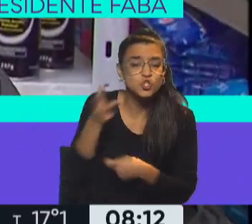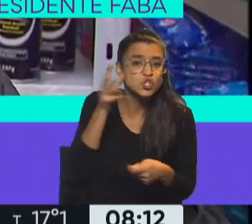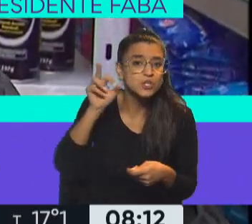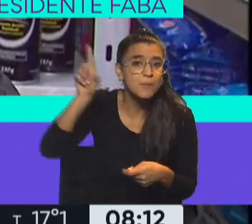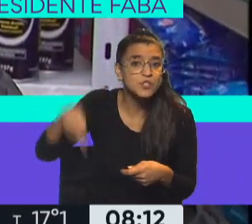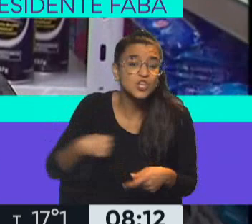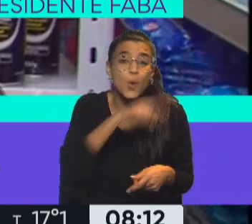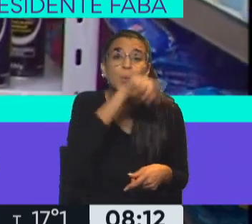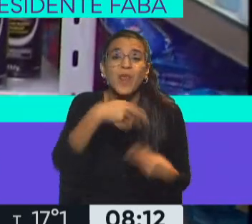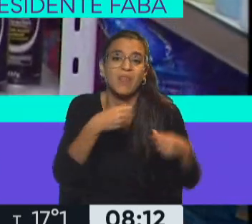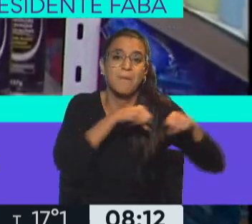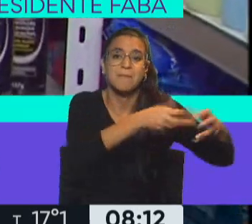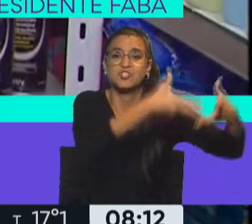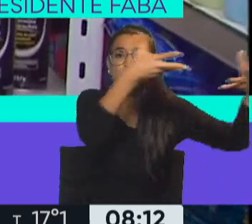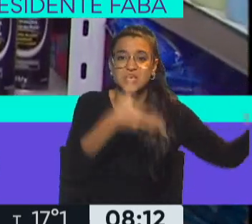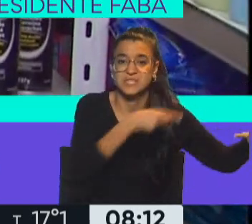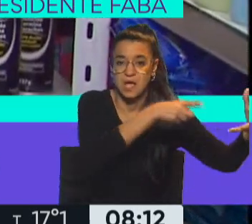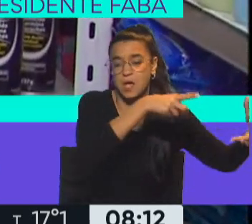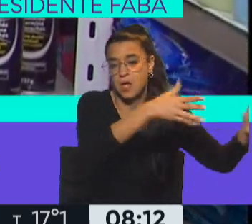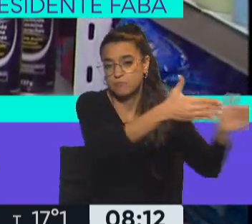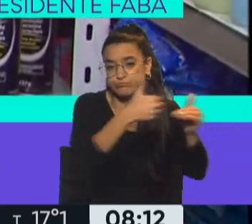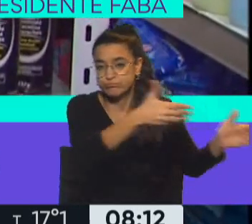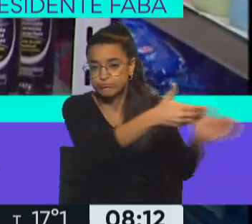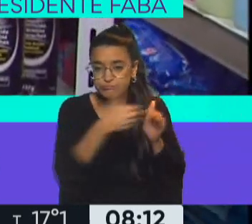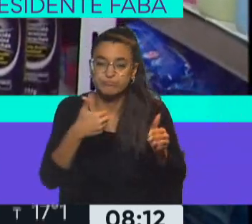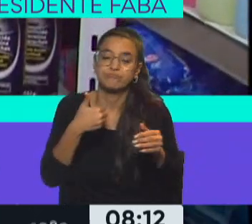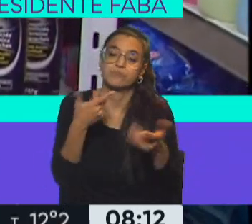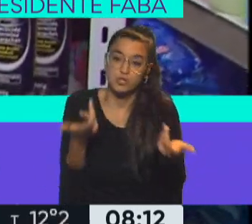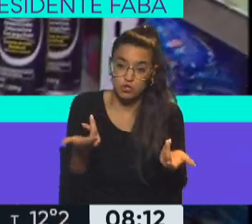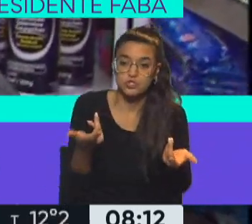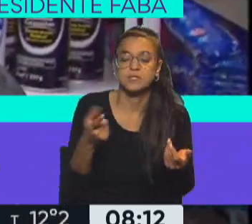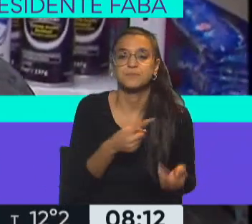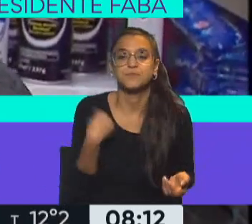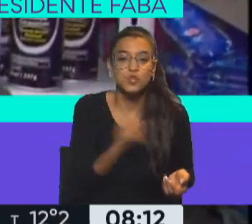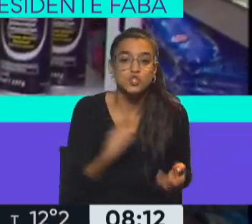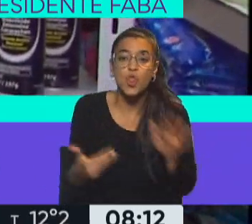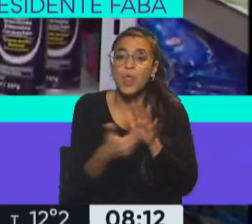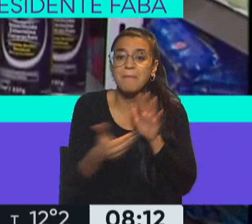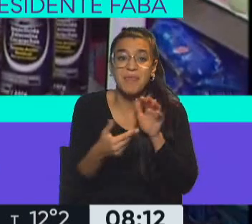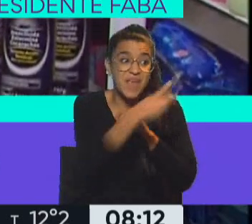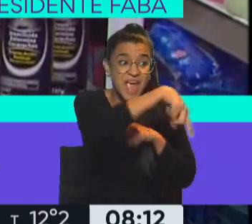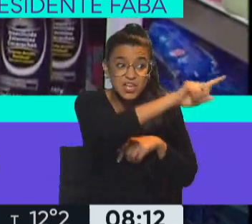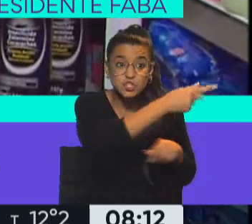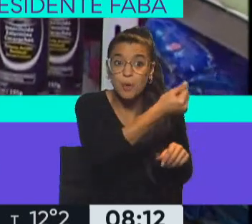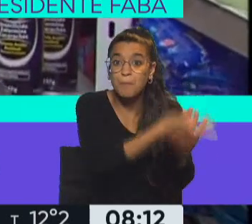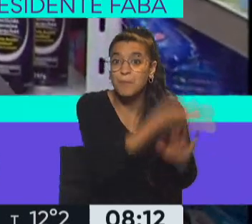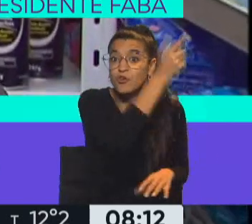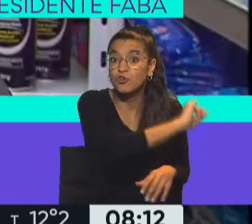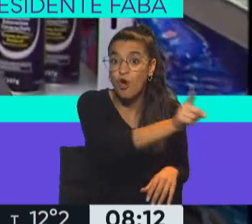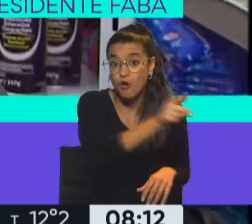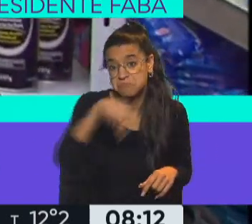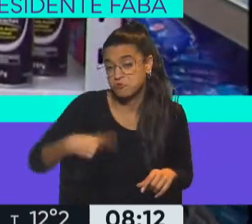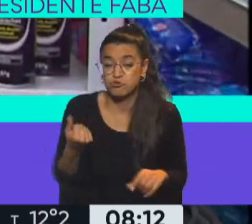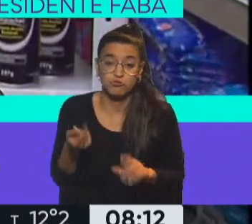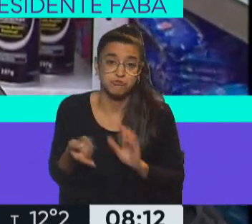abastecemos de lo que son los mayoristas y los distribuidores entonces nosotros dependemos de que ellos no cambien los precios pero